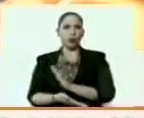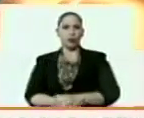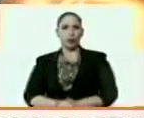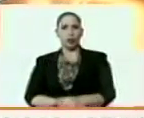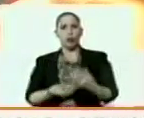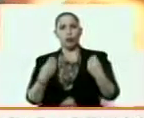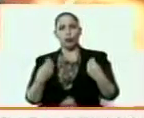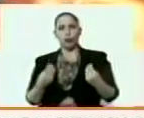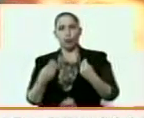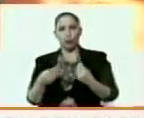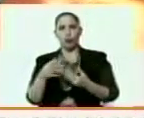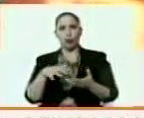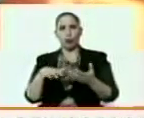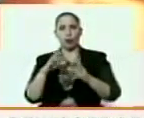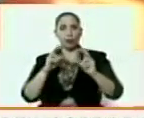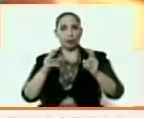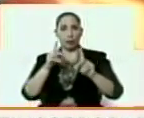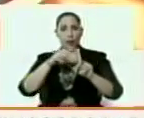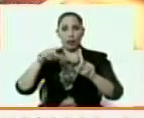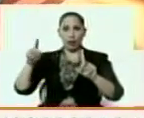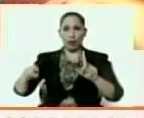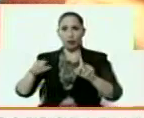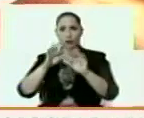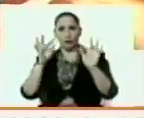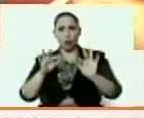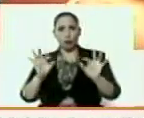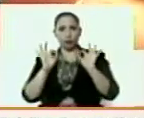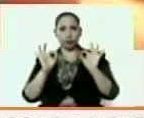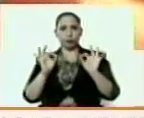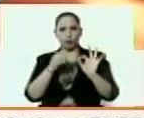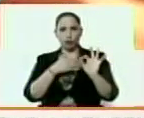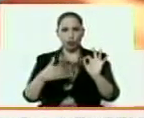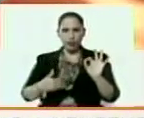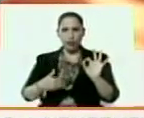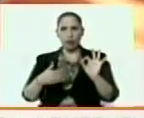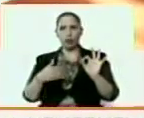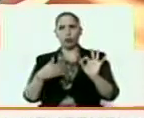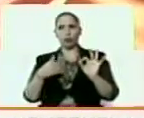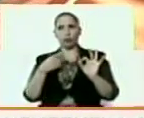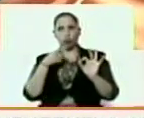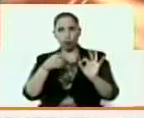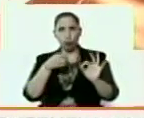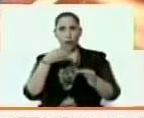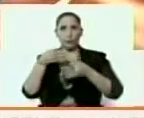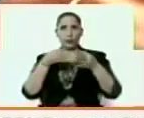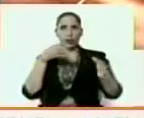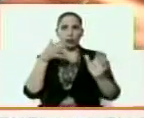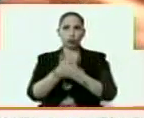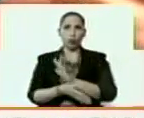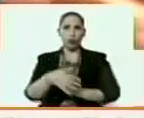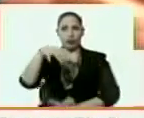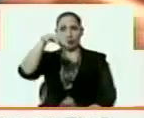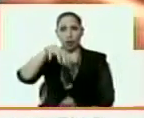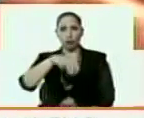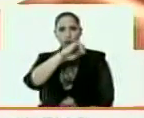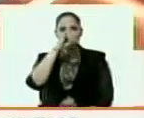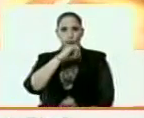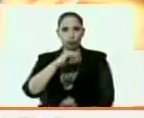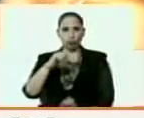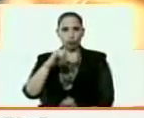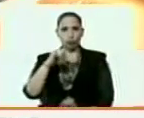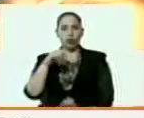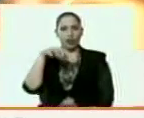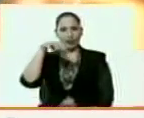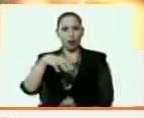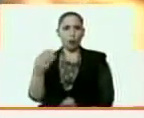la situación del tema eléctrico, y de manera particular me gustaría que hicieras alguna referencia respecto al estado Zulia, que seguro ha sido el estado